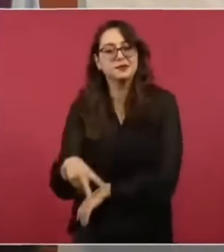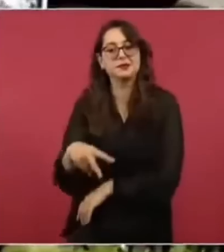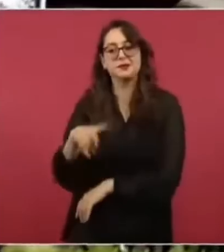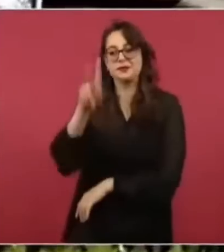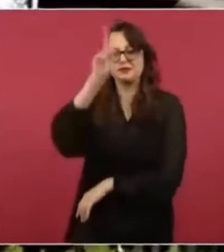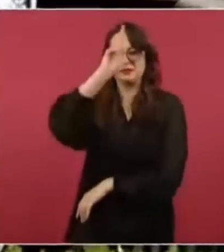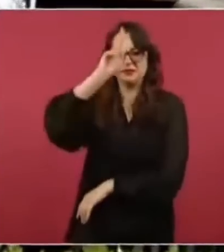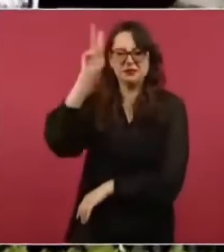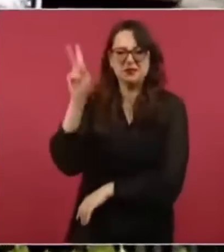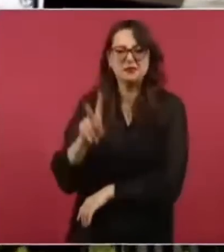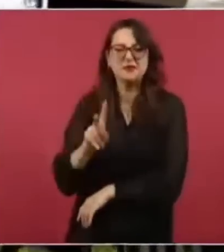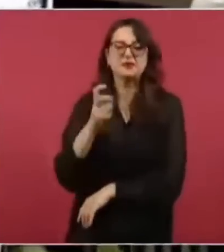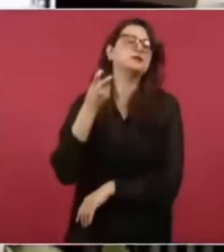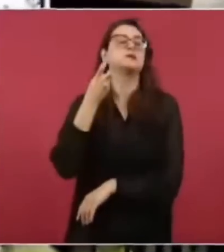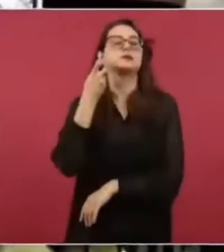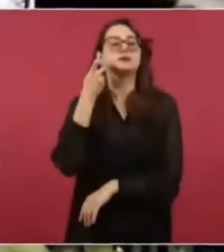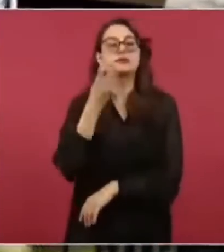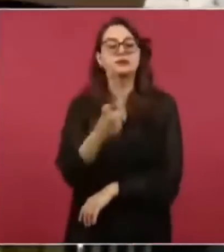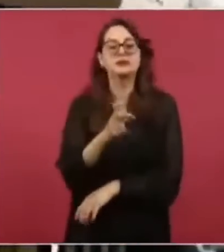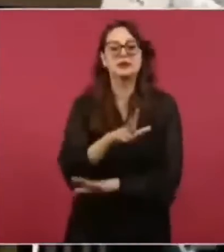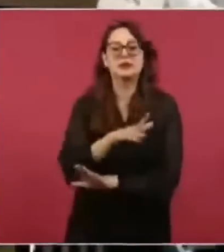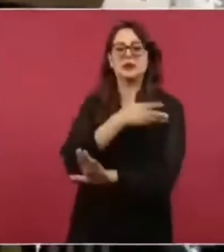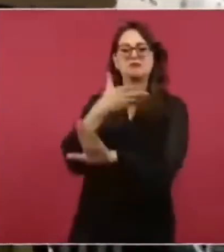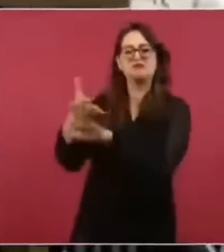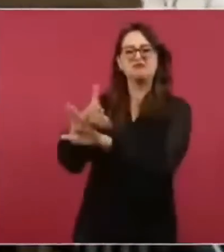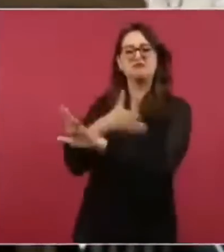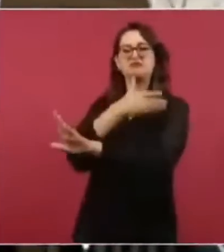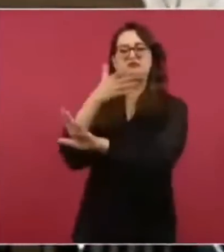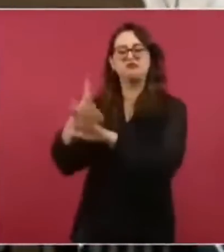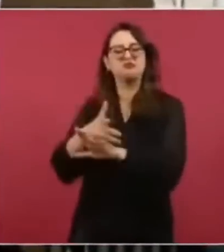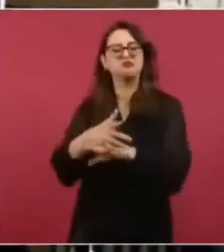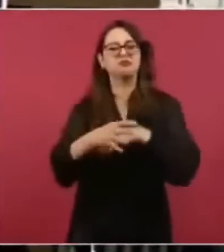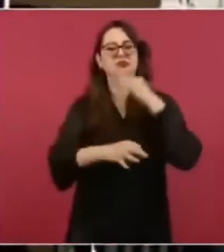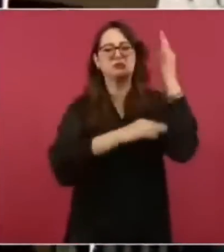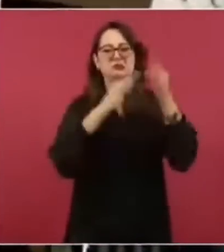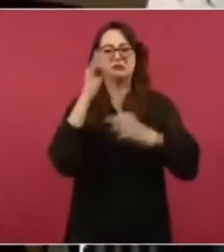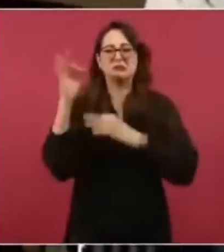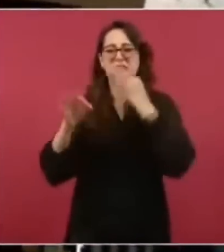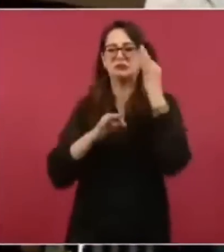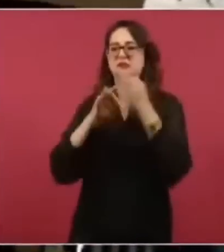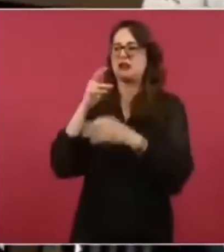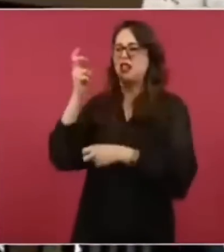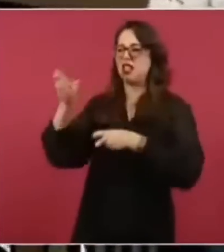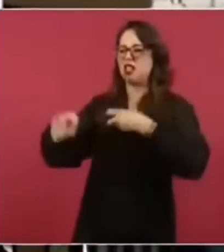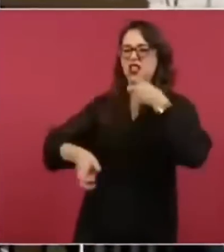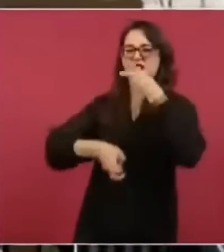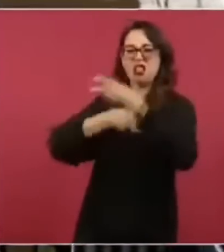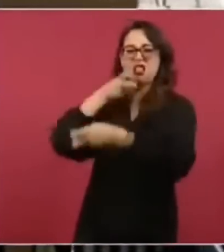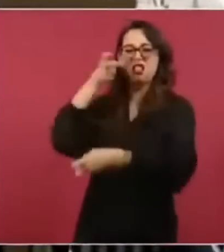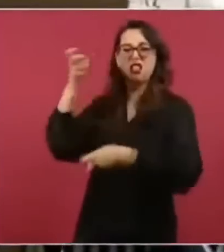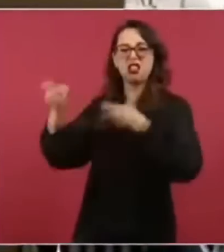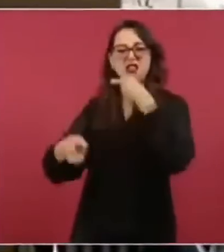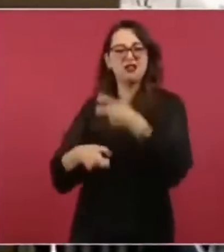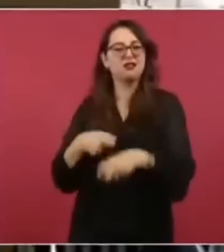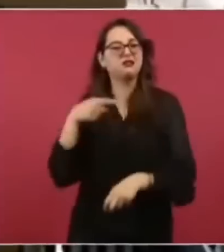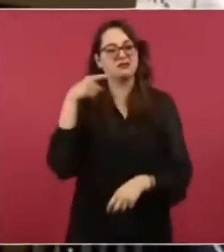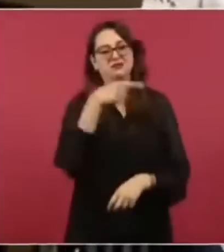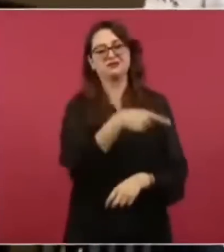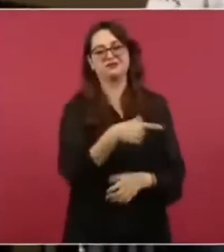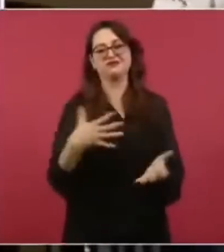la cizaña en contra de los extranjeros les permitió ganar la